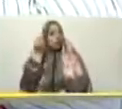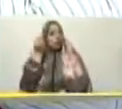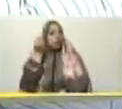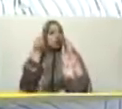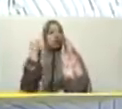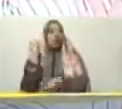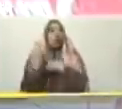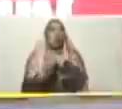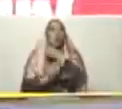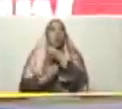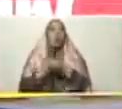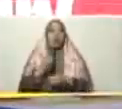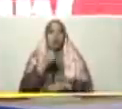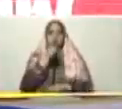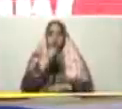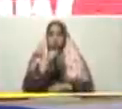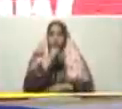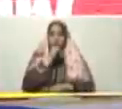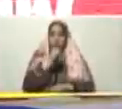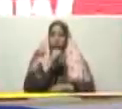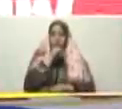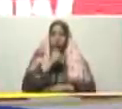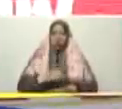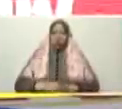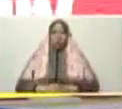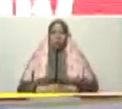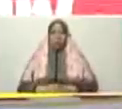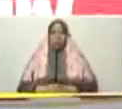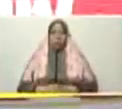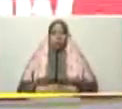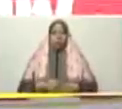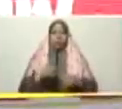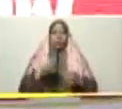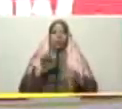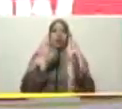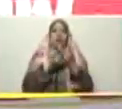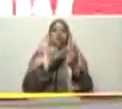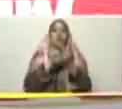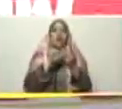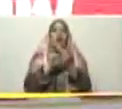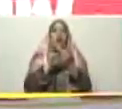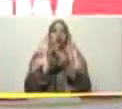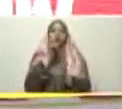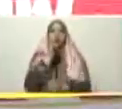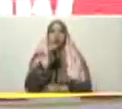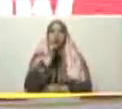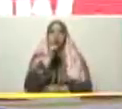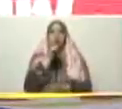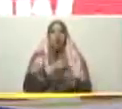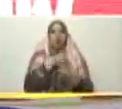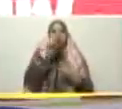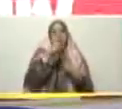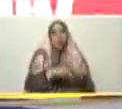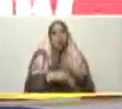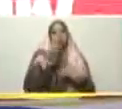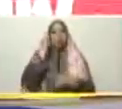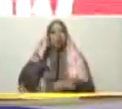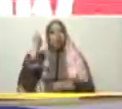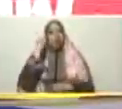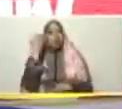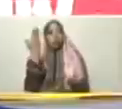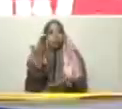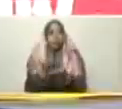llevar y traer traer y llevar información e iniciativa propuesta